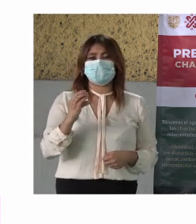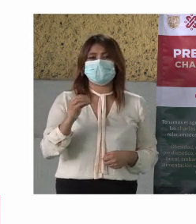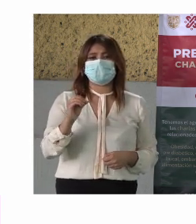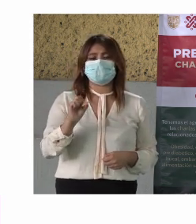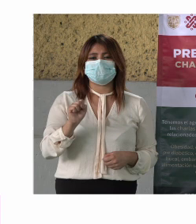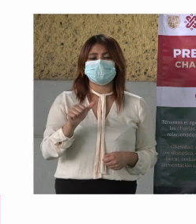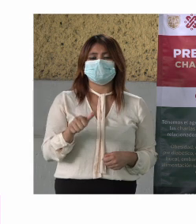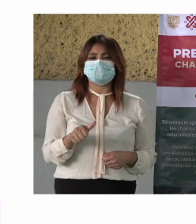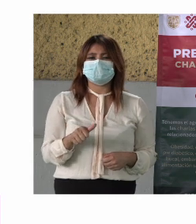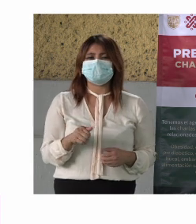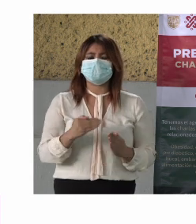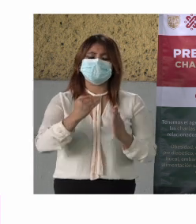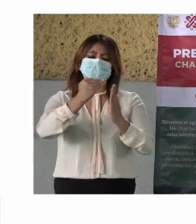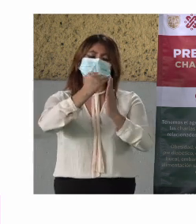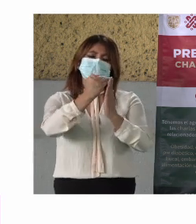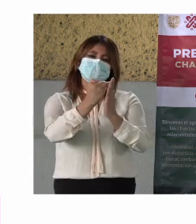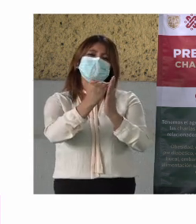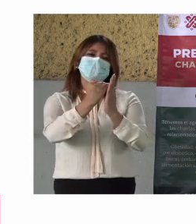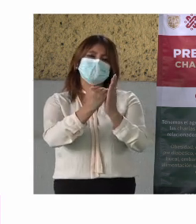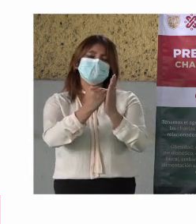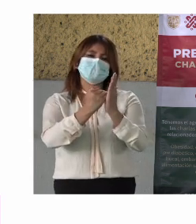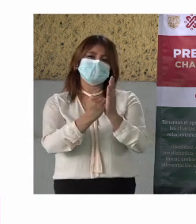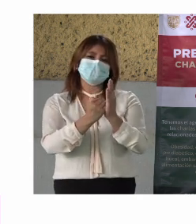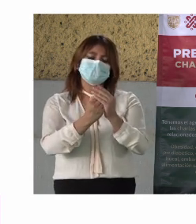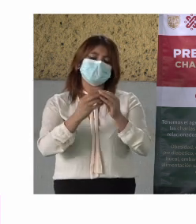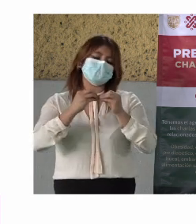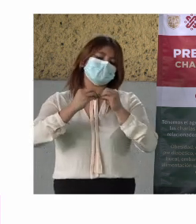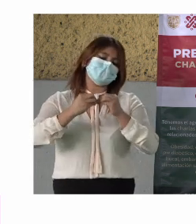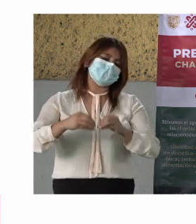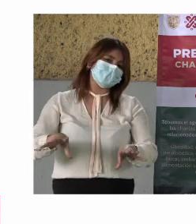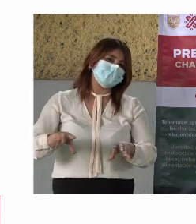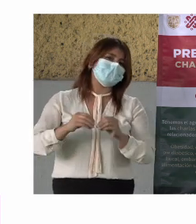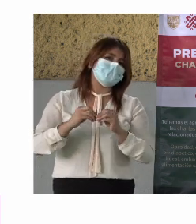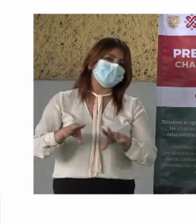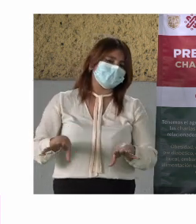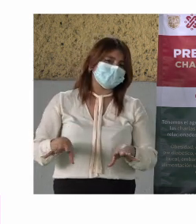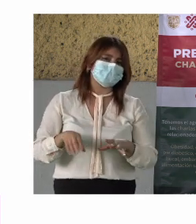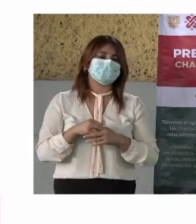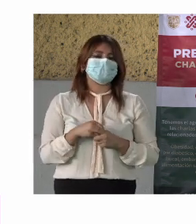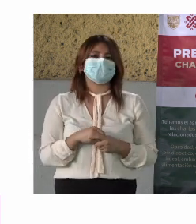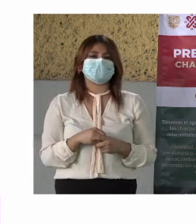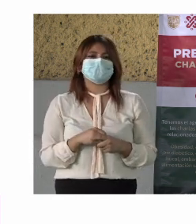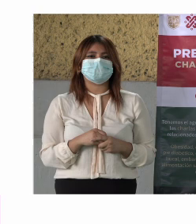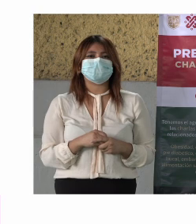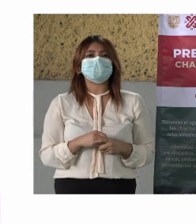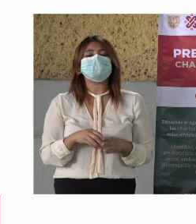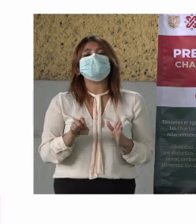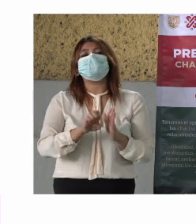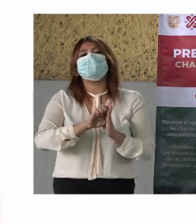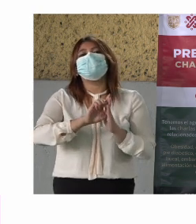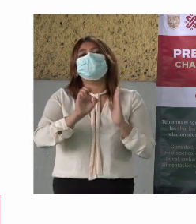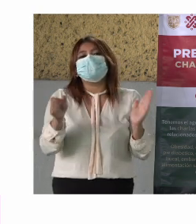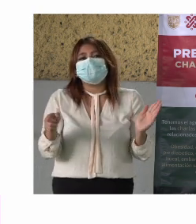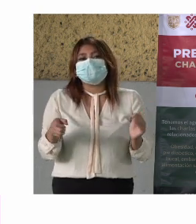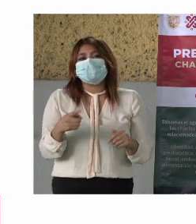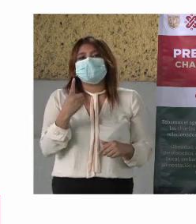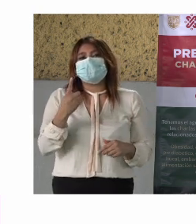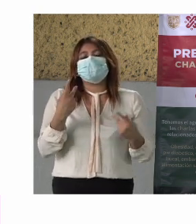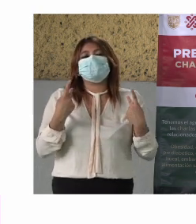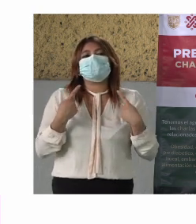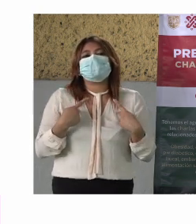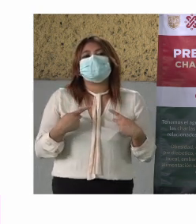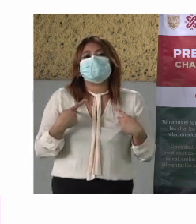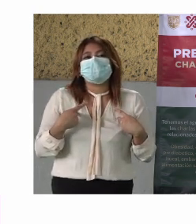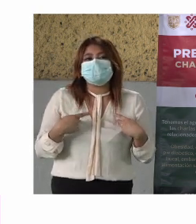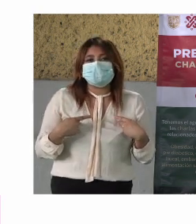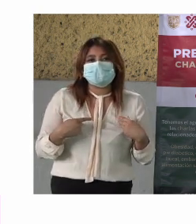Disminuye el sodio y entonces se empieza a tirar glucosa. Entonces esto es muy importante porque, por ejemplo, un paciente cuando incluso que tenga descontrol,